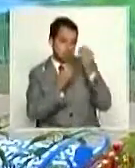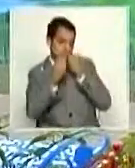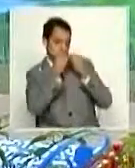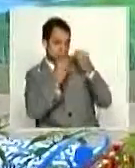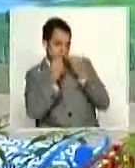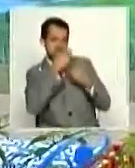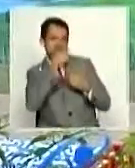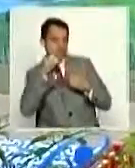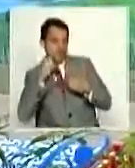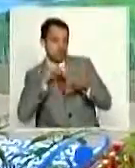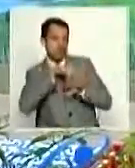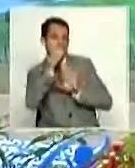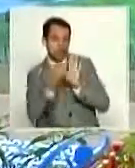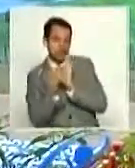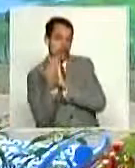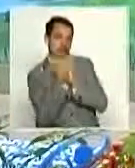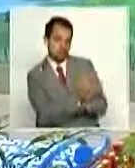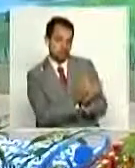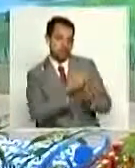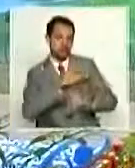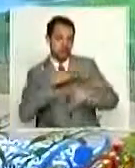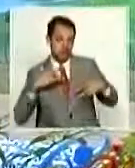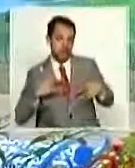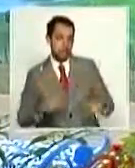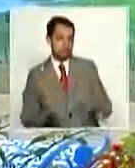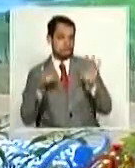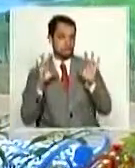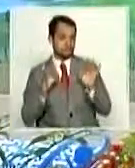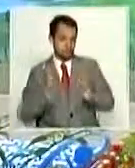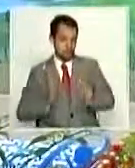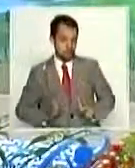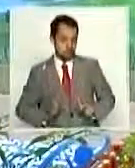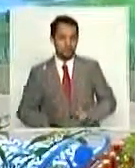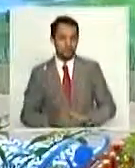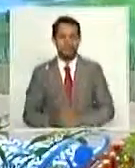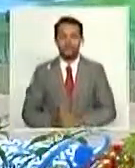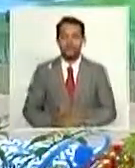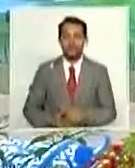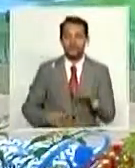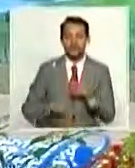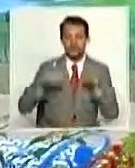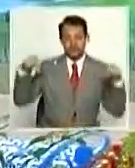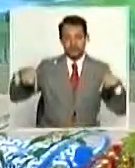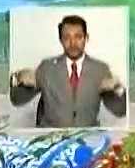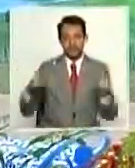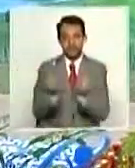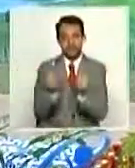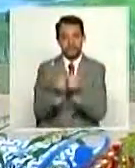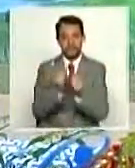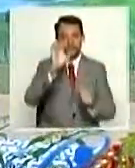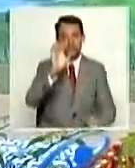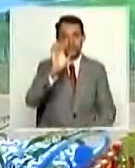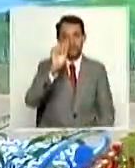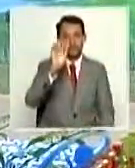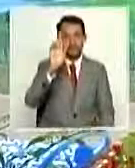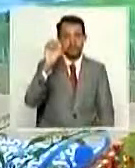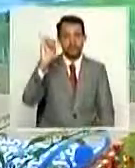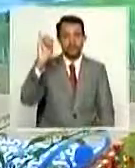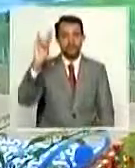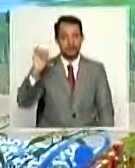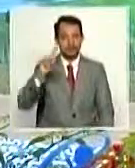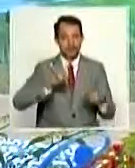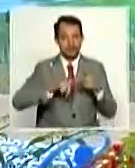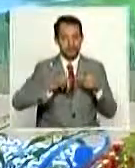nosotros podamos armar toda esa sintomatología y hacer un diagnóstico. Estaremos con el doctor Efraín Rivera, con la